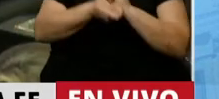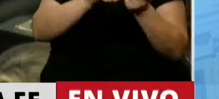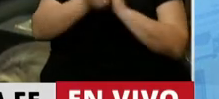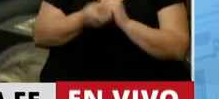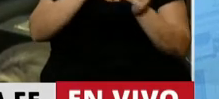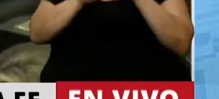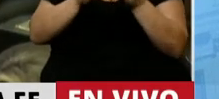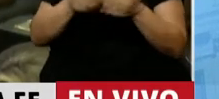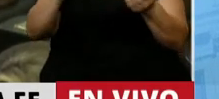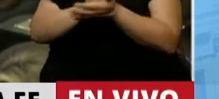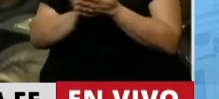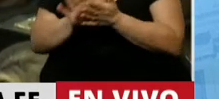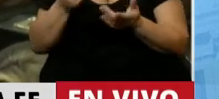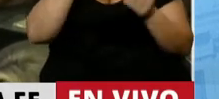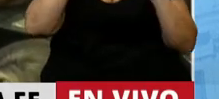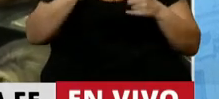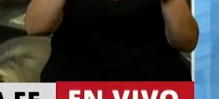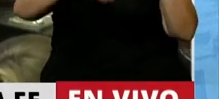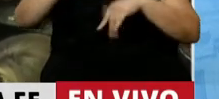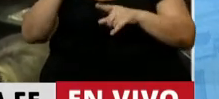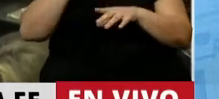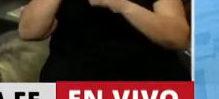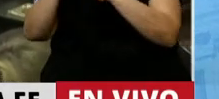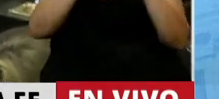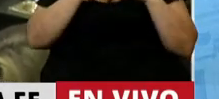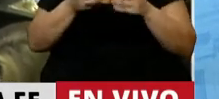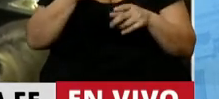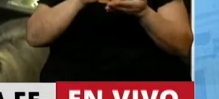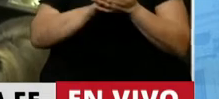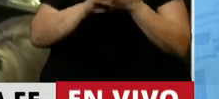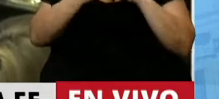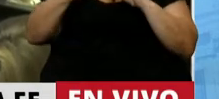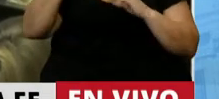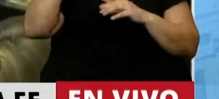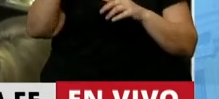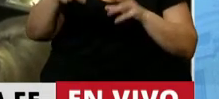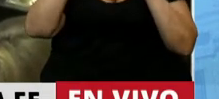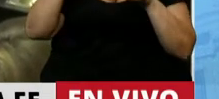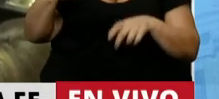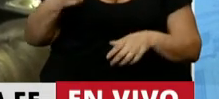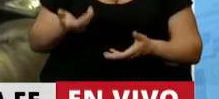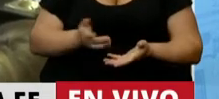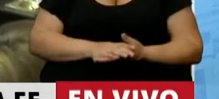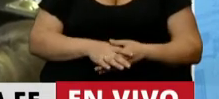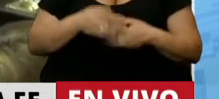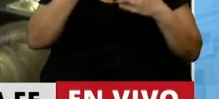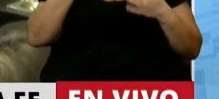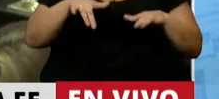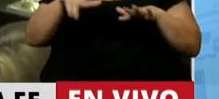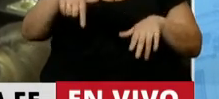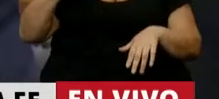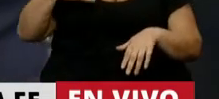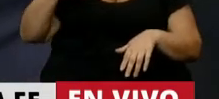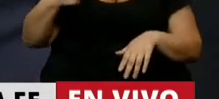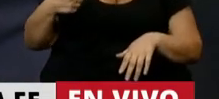eligiendo atajo, esquivando fracaso y no discutiendo el sistema de fondo. Mientras tanto, la realidad previsional